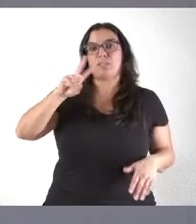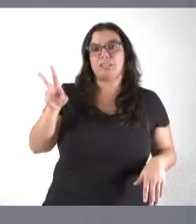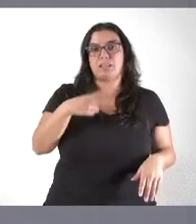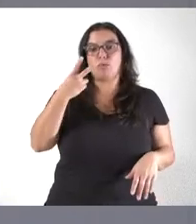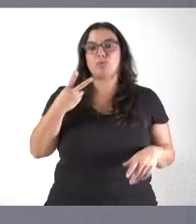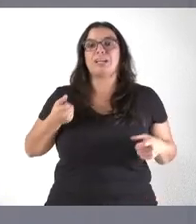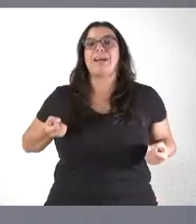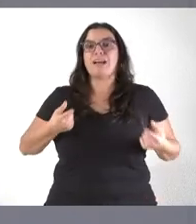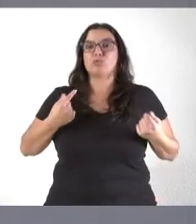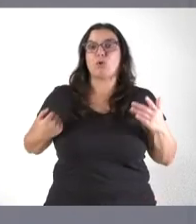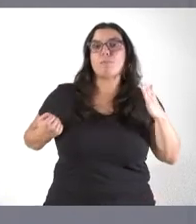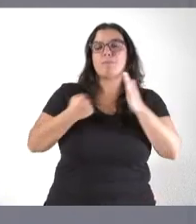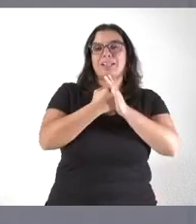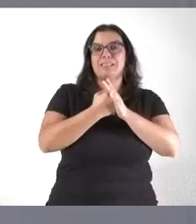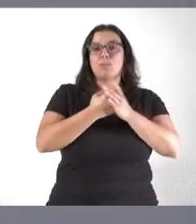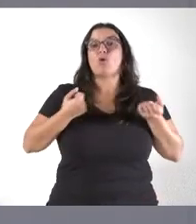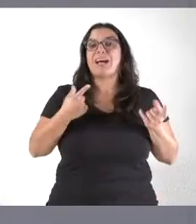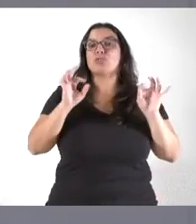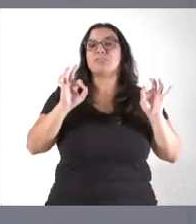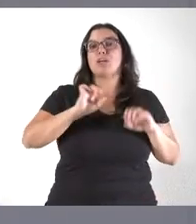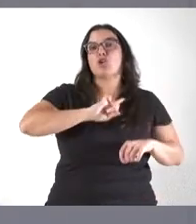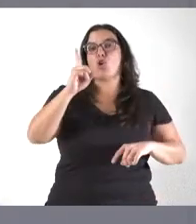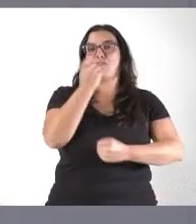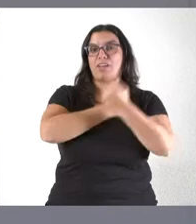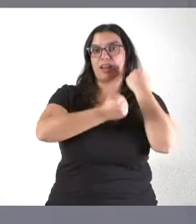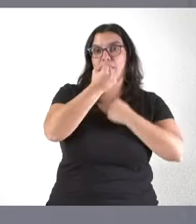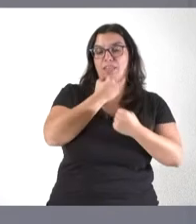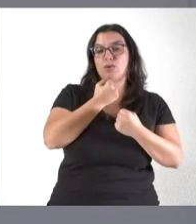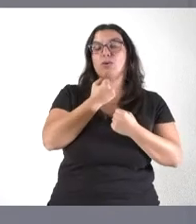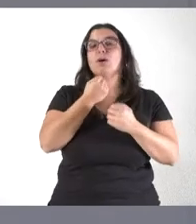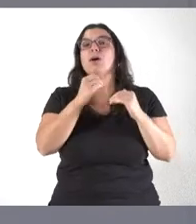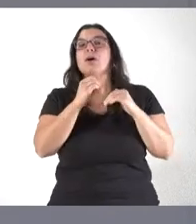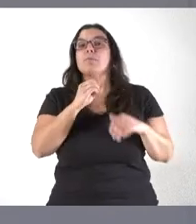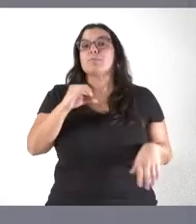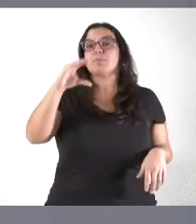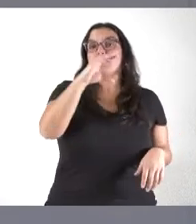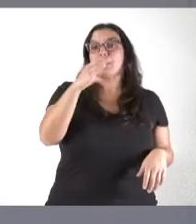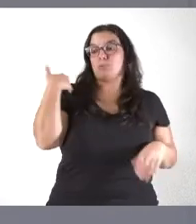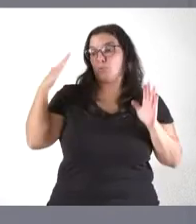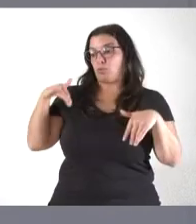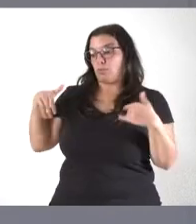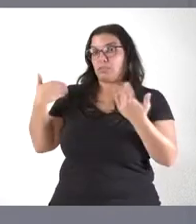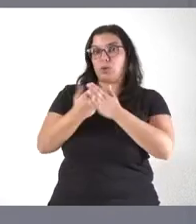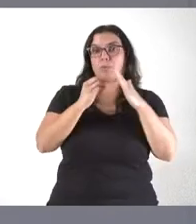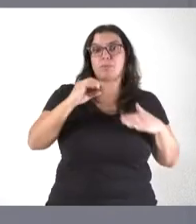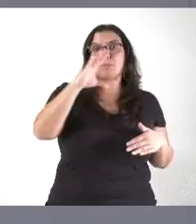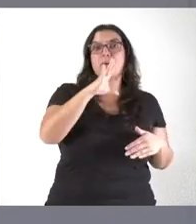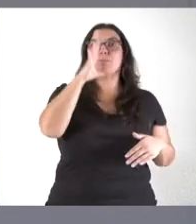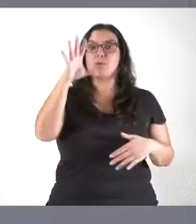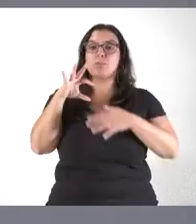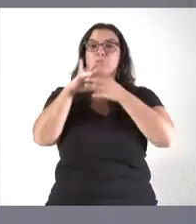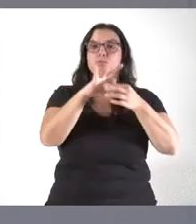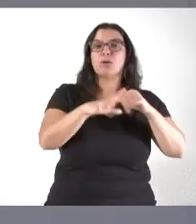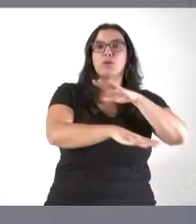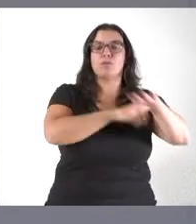techo de gasto no financiero las causas del incremento es el incremento vinculado a los fondos europeos